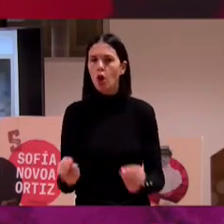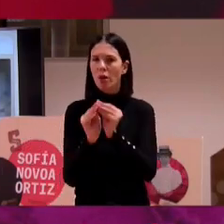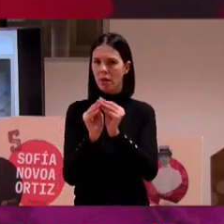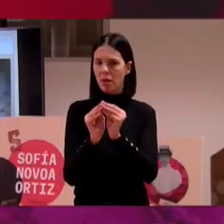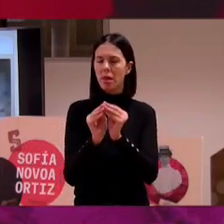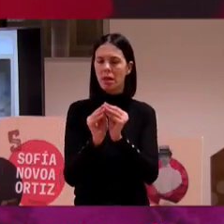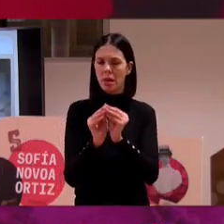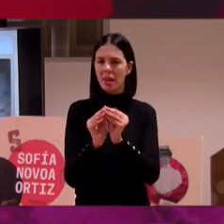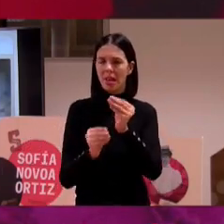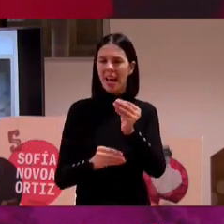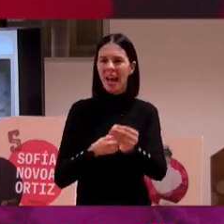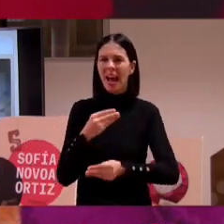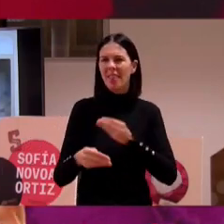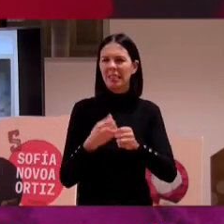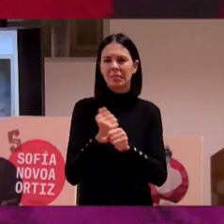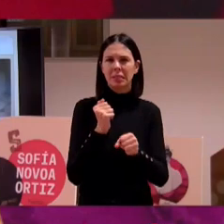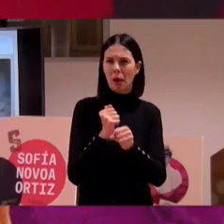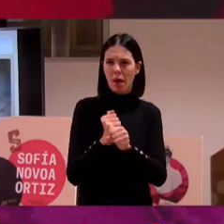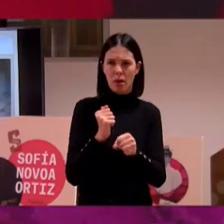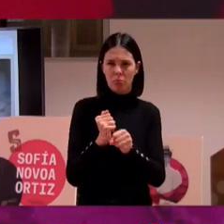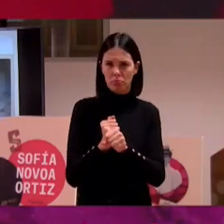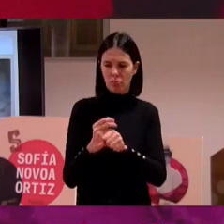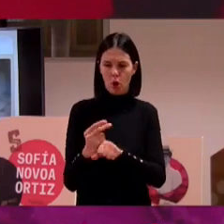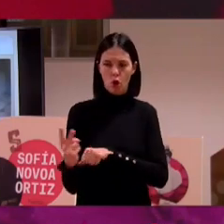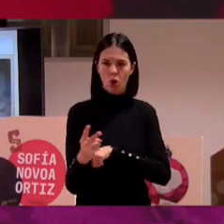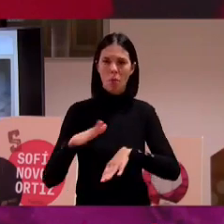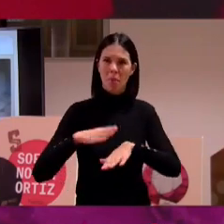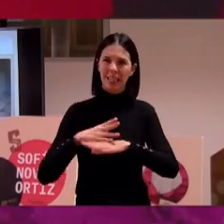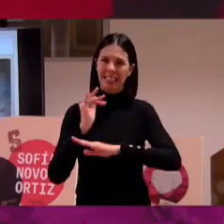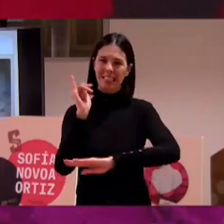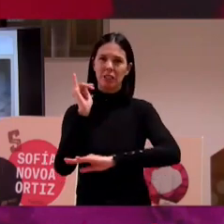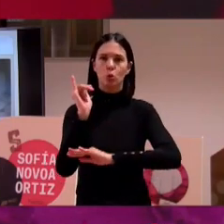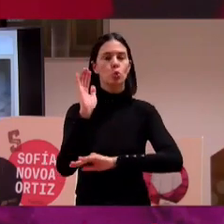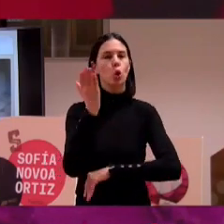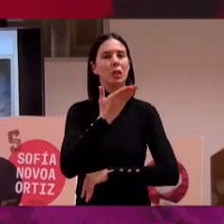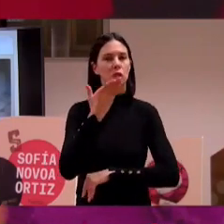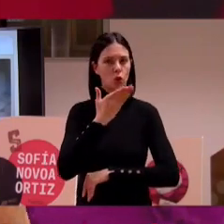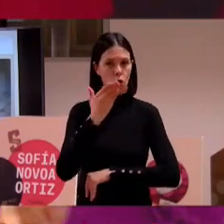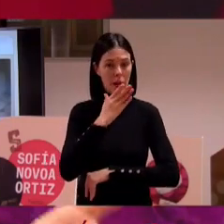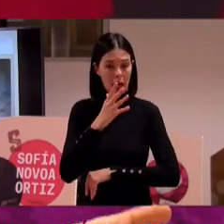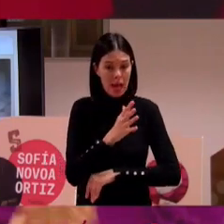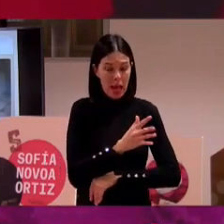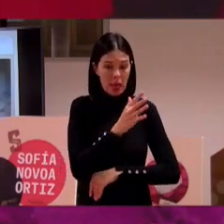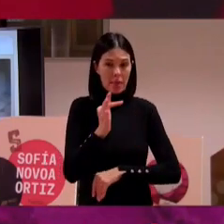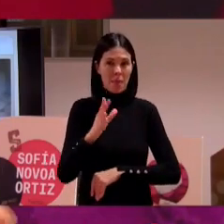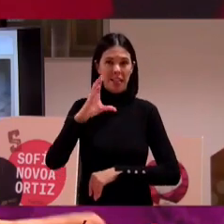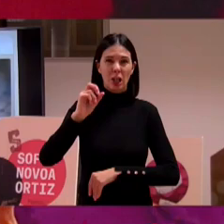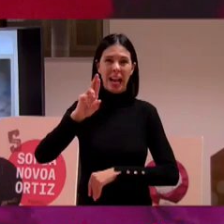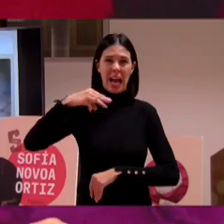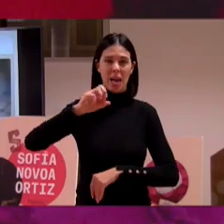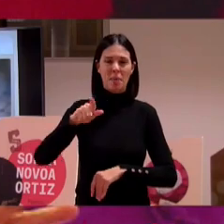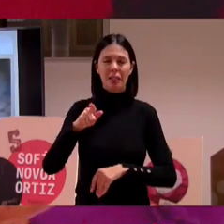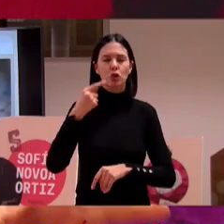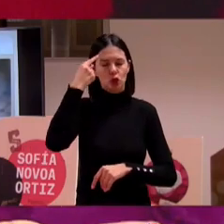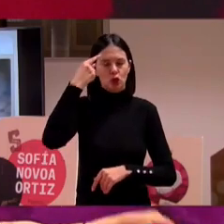facer algún traballo con él para o Instituto Escola, pero ademais por Carmen Krukenberg